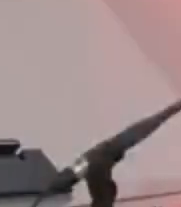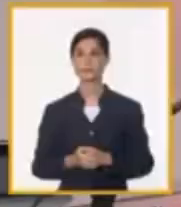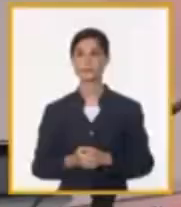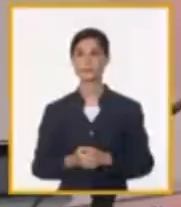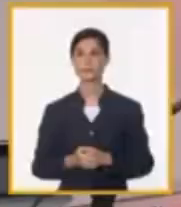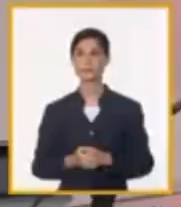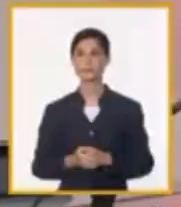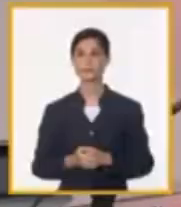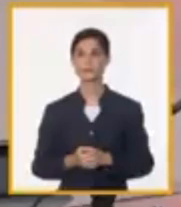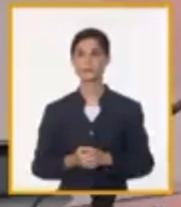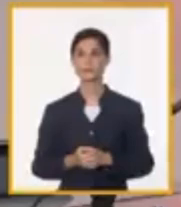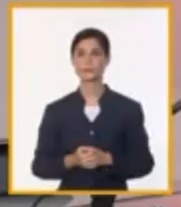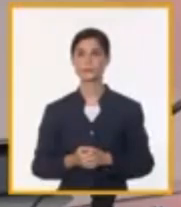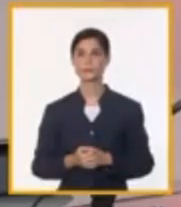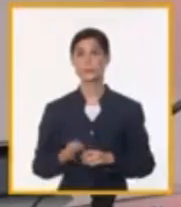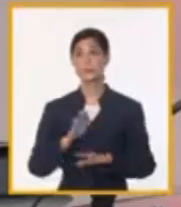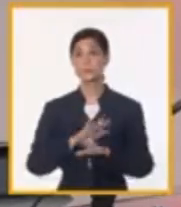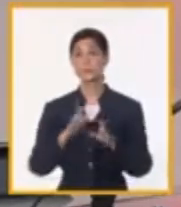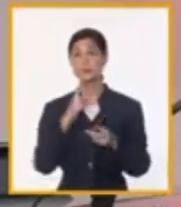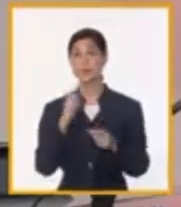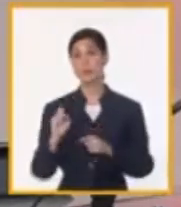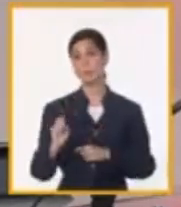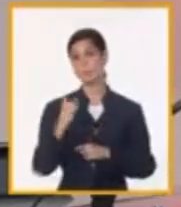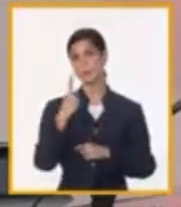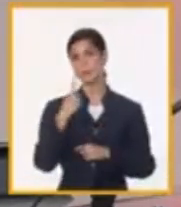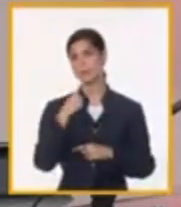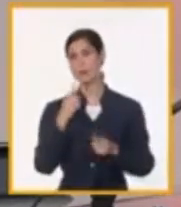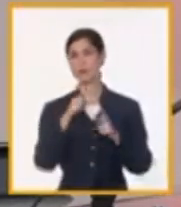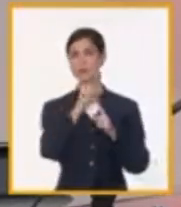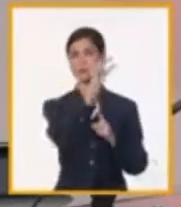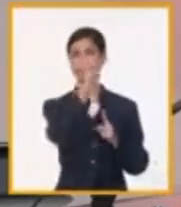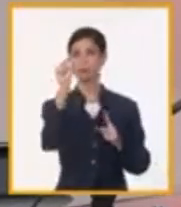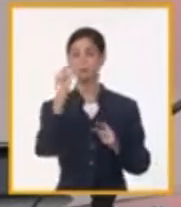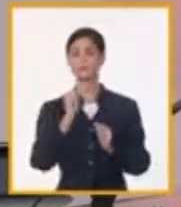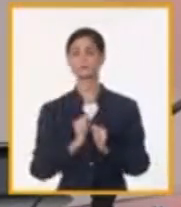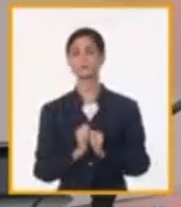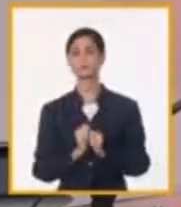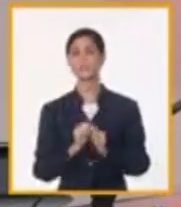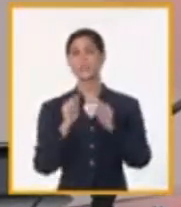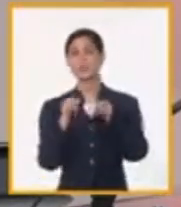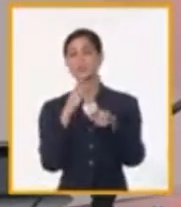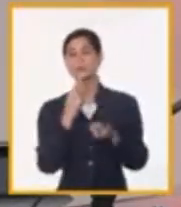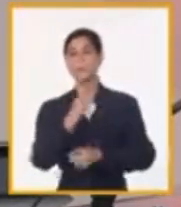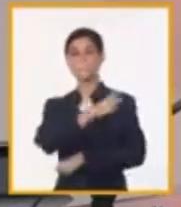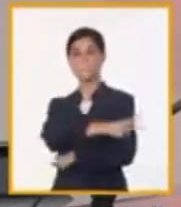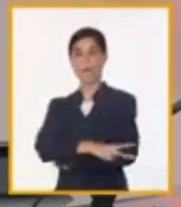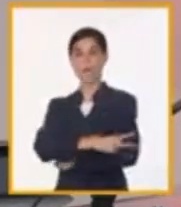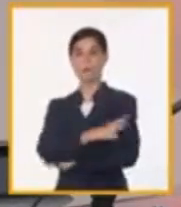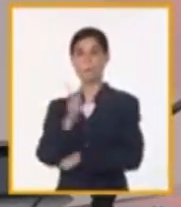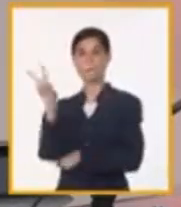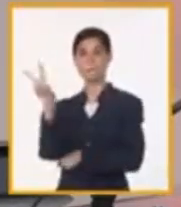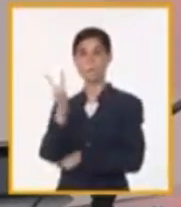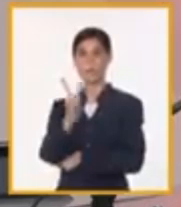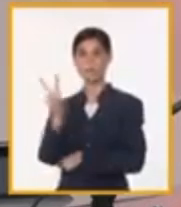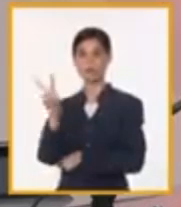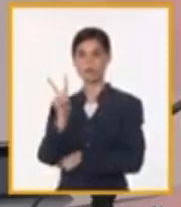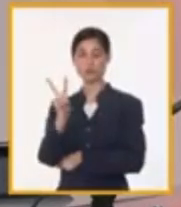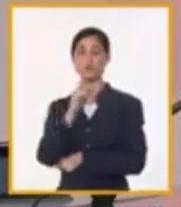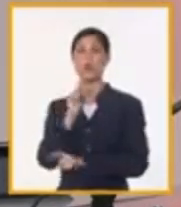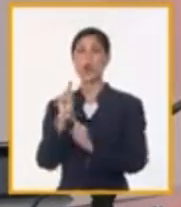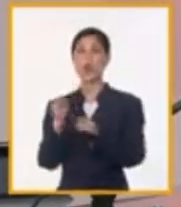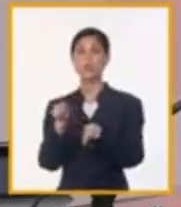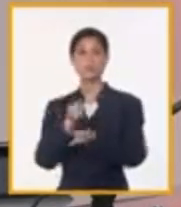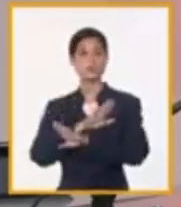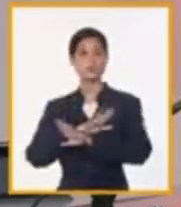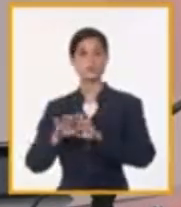redonda bueno y uno de los temas que hemos seleccionado como dije al inicio es Venezuela un país que está en el centro de la tensión